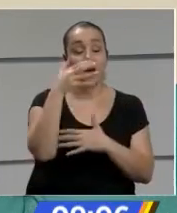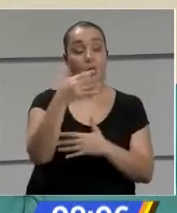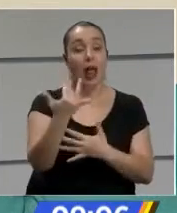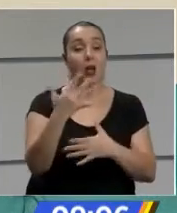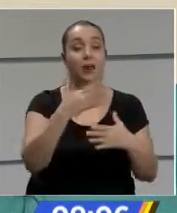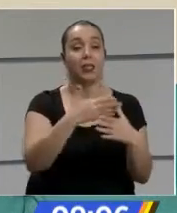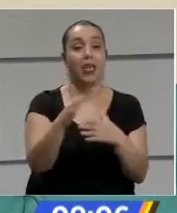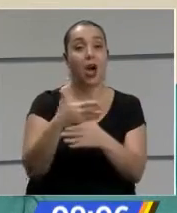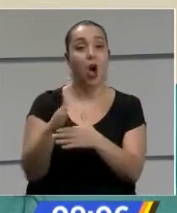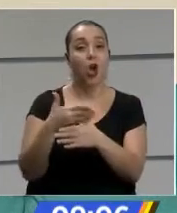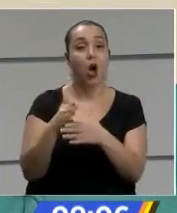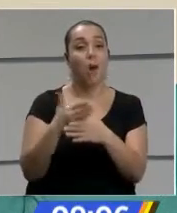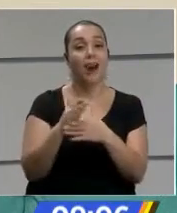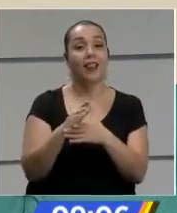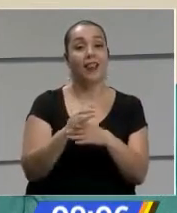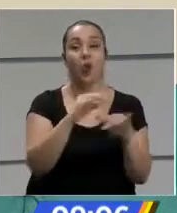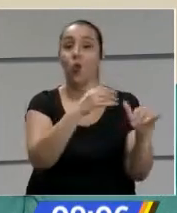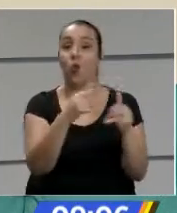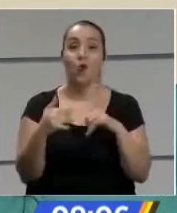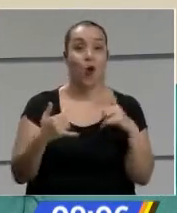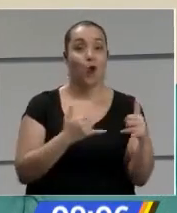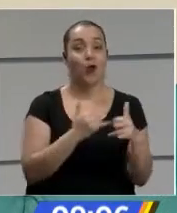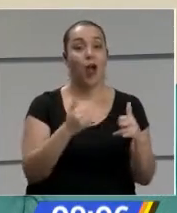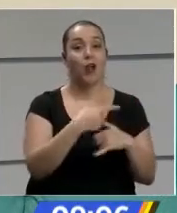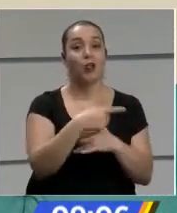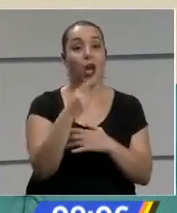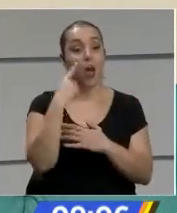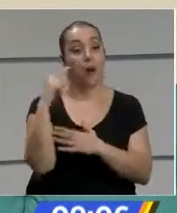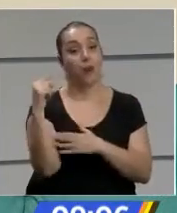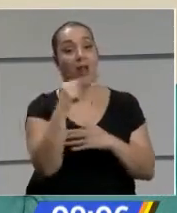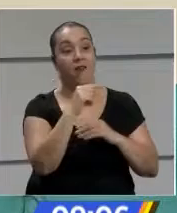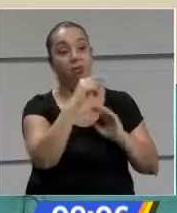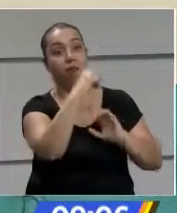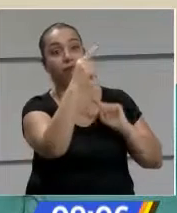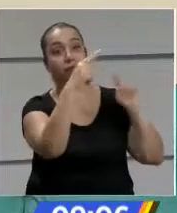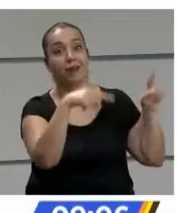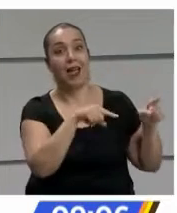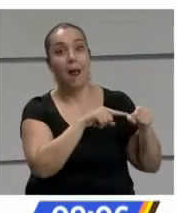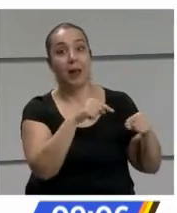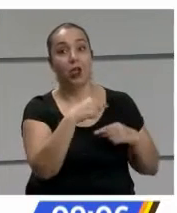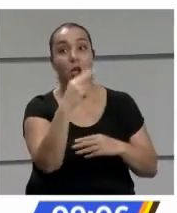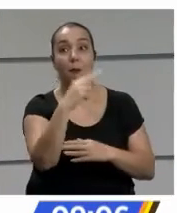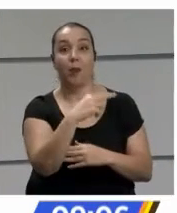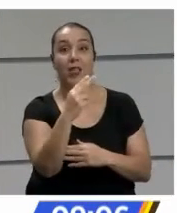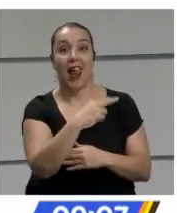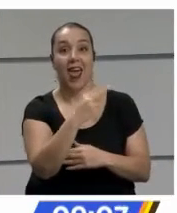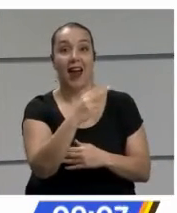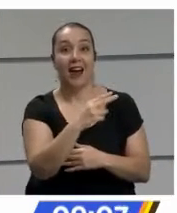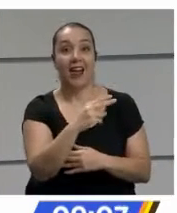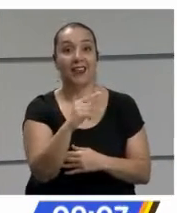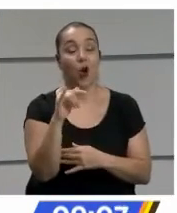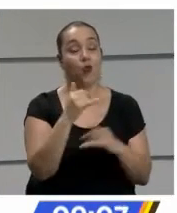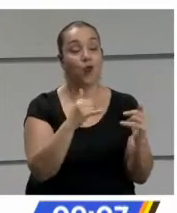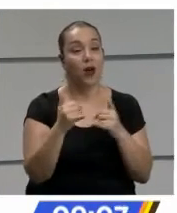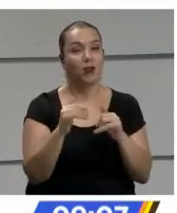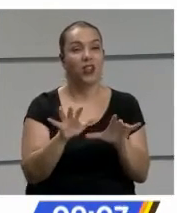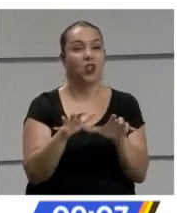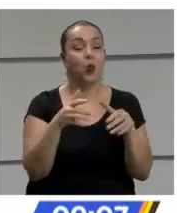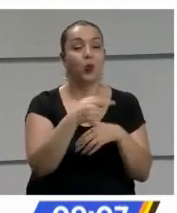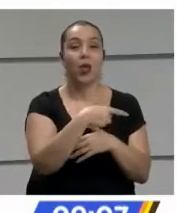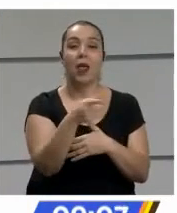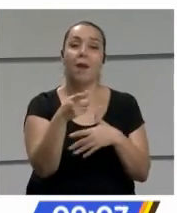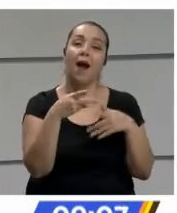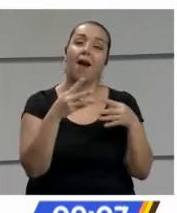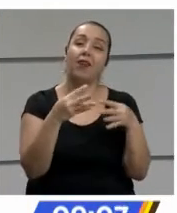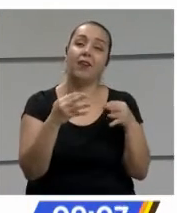compartir unas trivias que las vamos a ver en pantalla. Vamos a leerlas y luego ustedes van a tratar